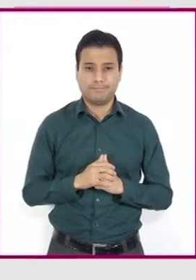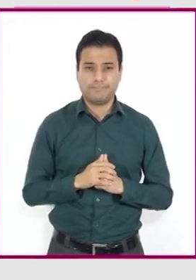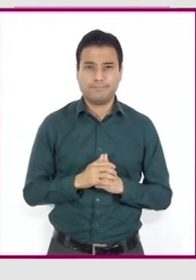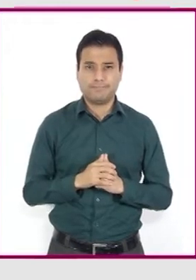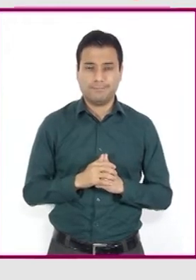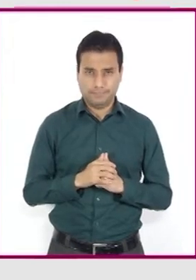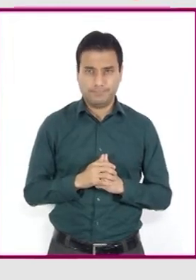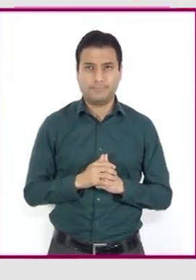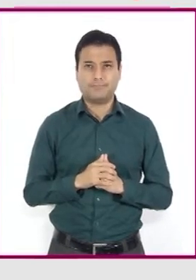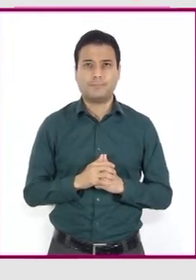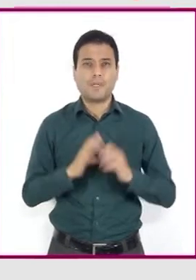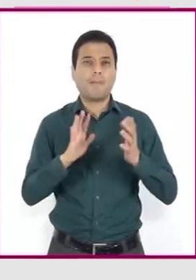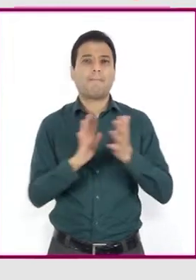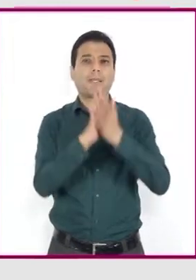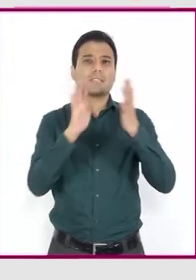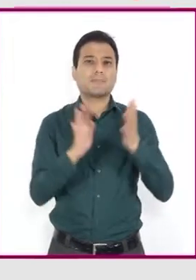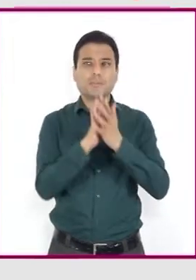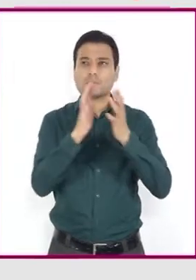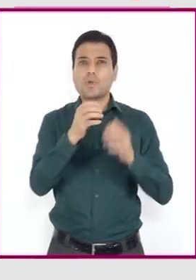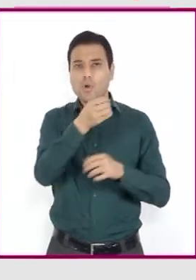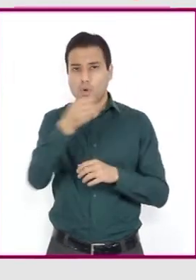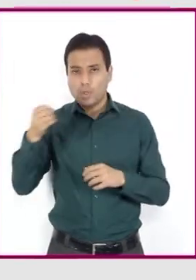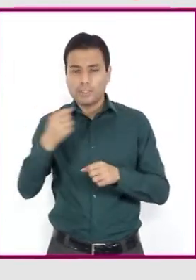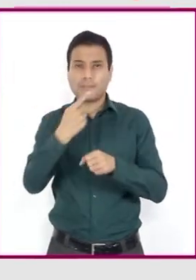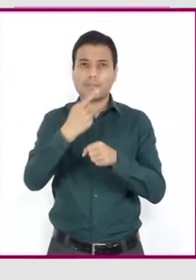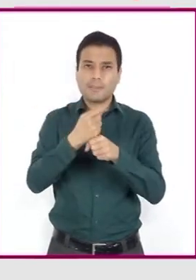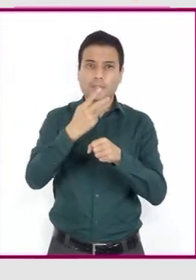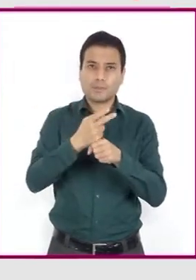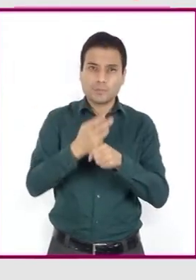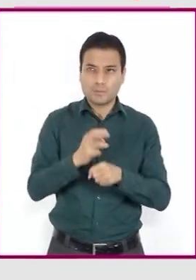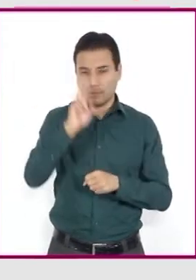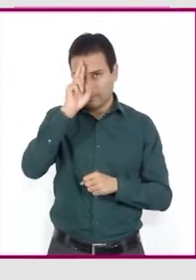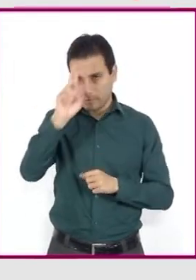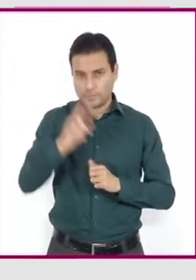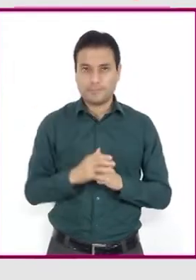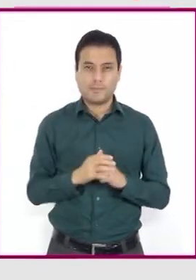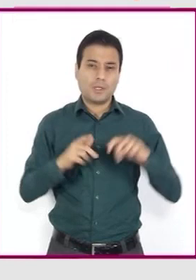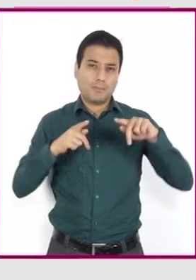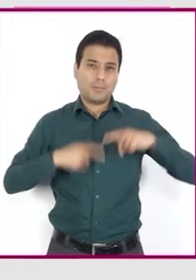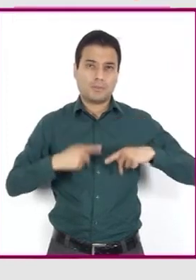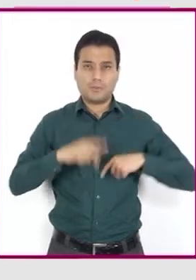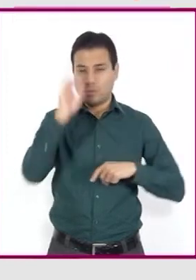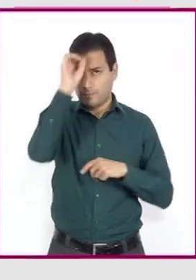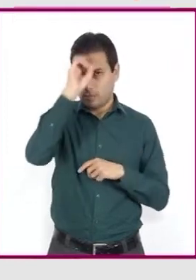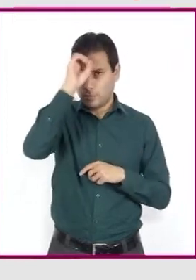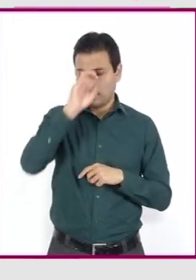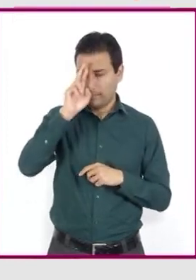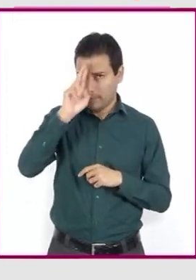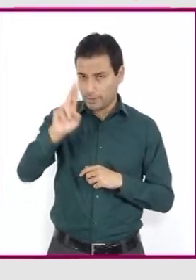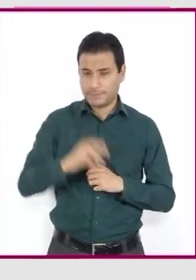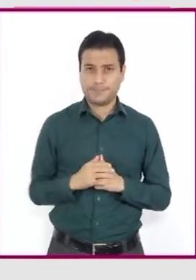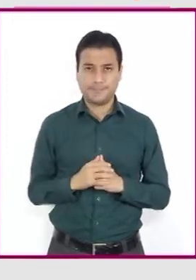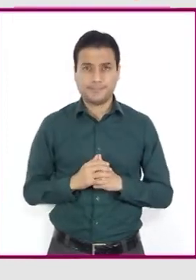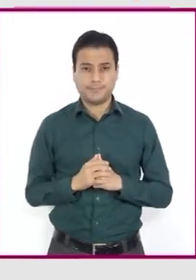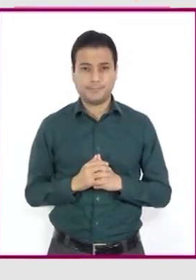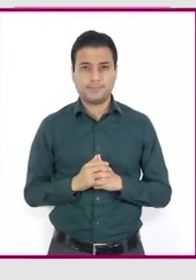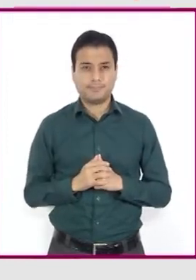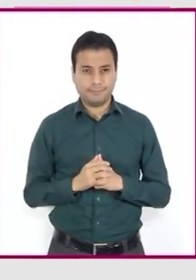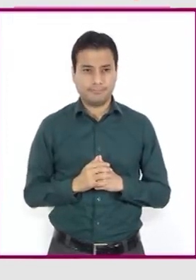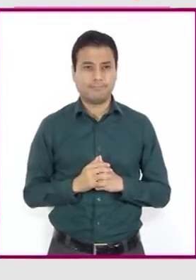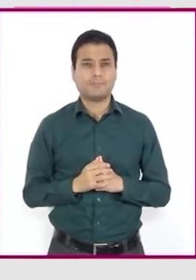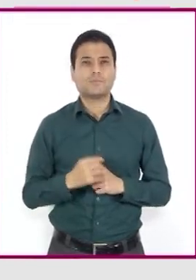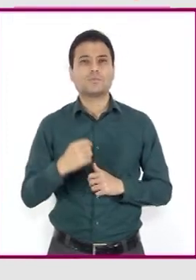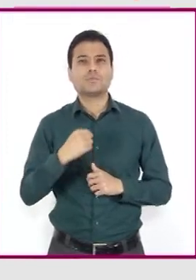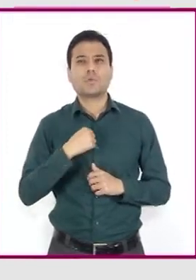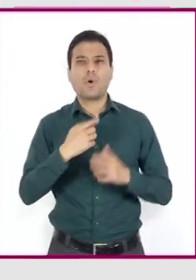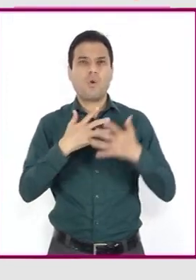Respetar los turnos de participación en clase. Respetar las opiniones de los demás. Evitar completamente